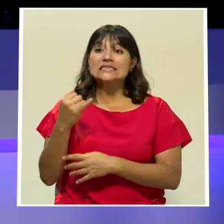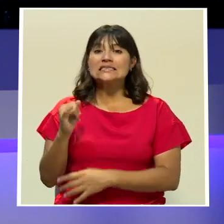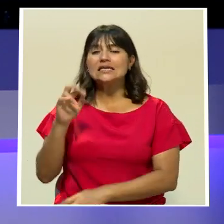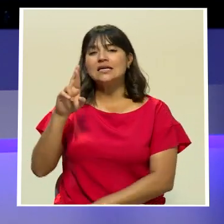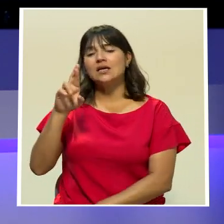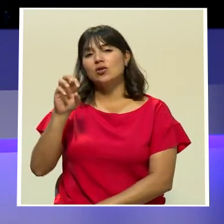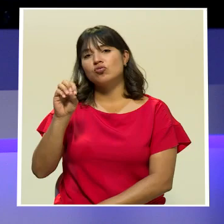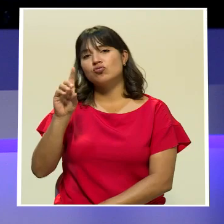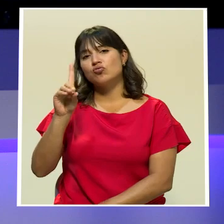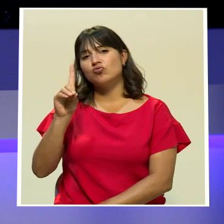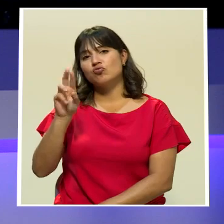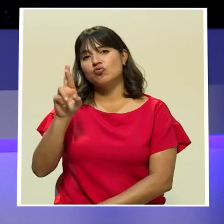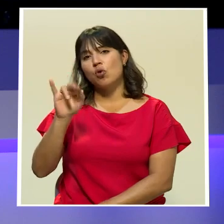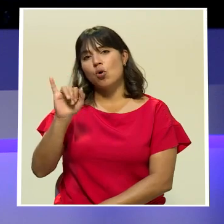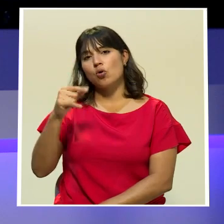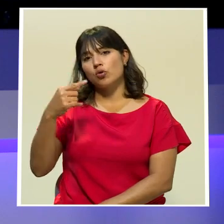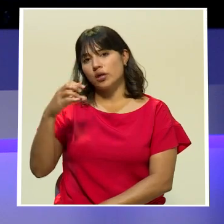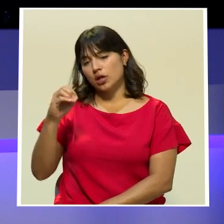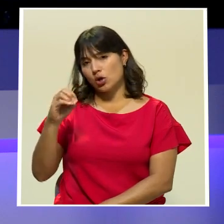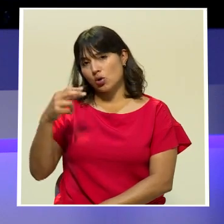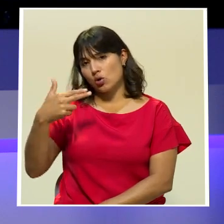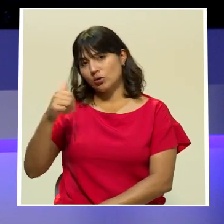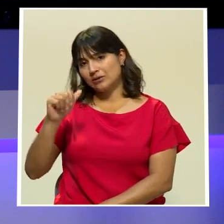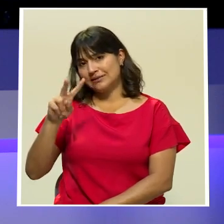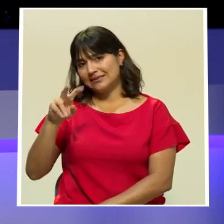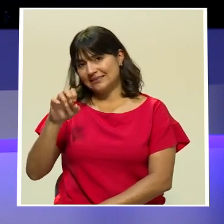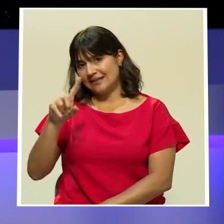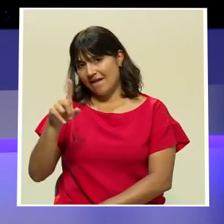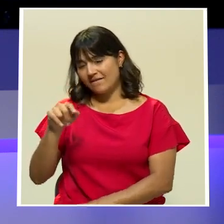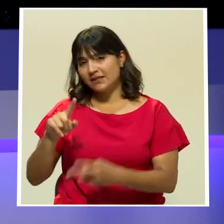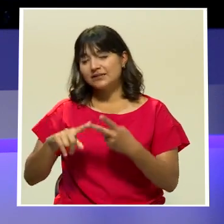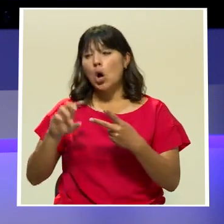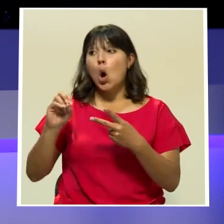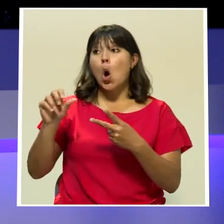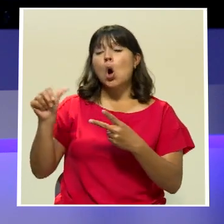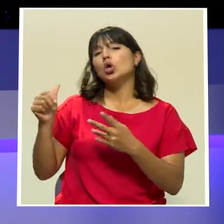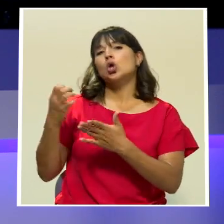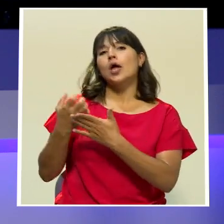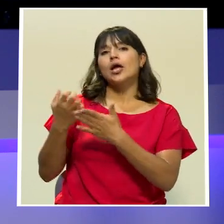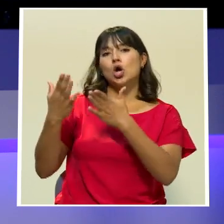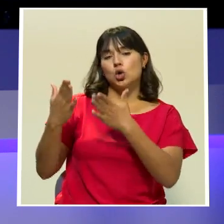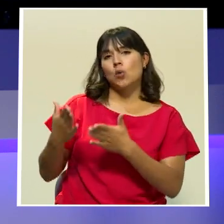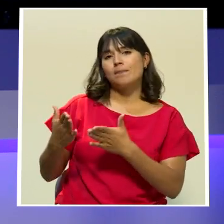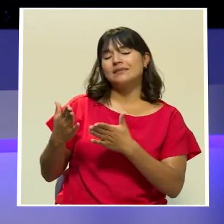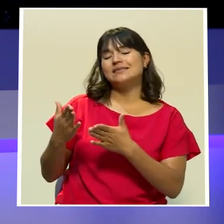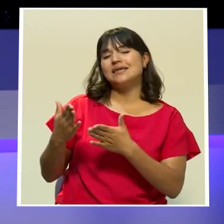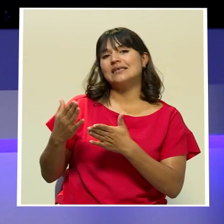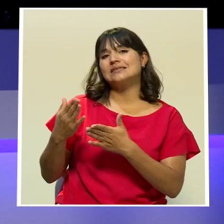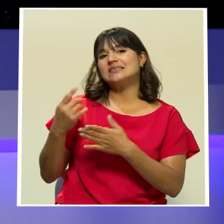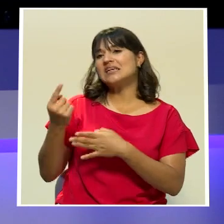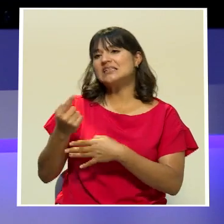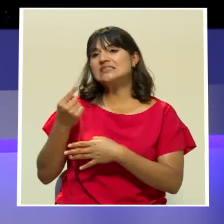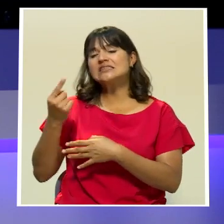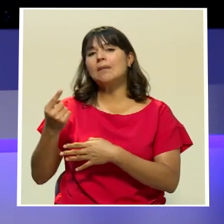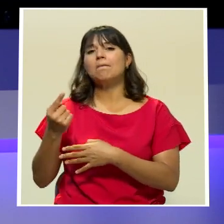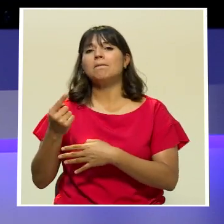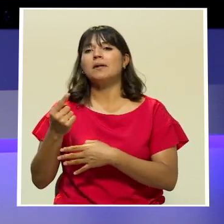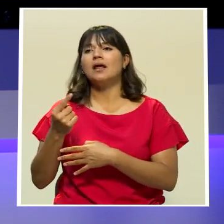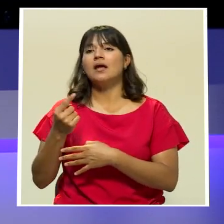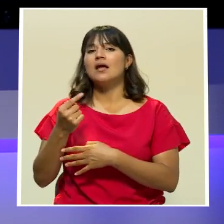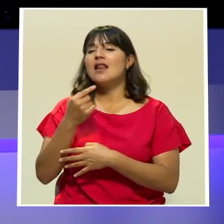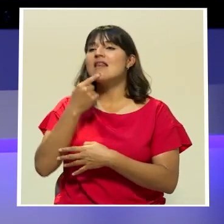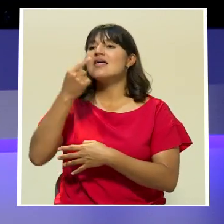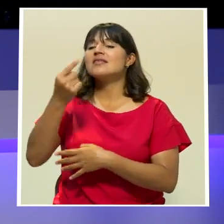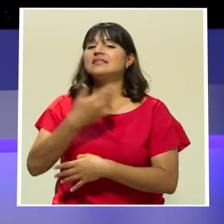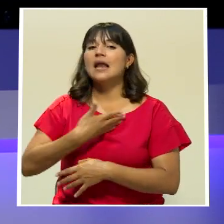Rodrigo Chávez o otros economistas que visitan constantemente platós de televisión para decirle al presidente lo que tiene